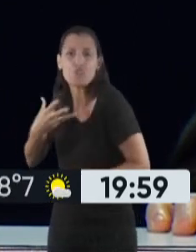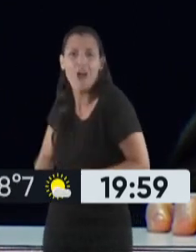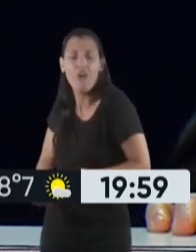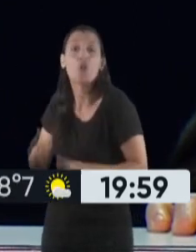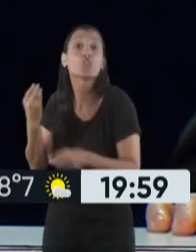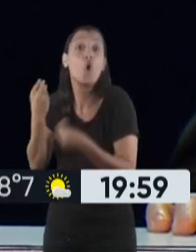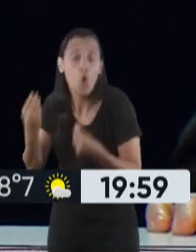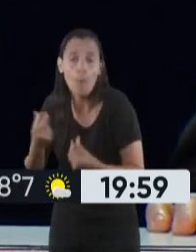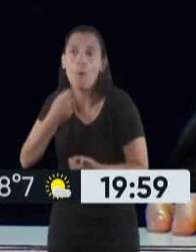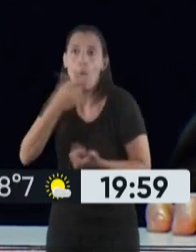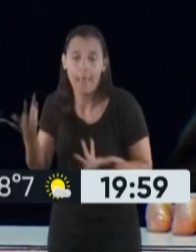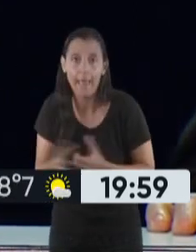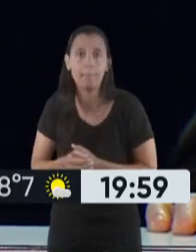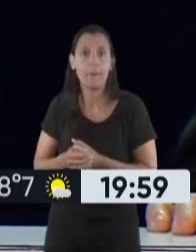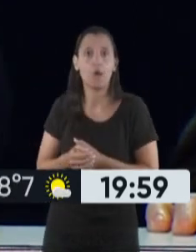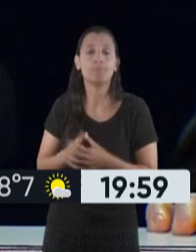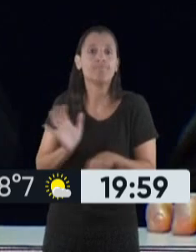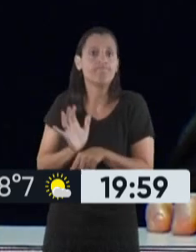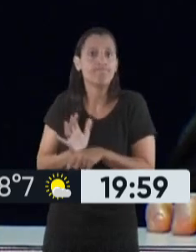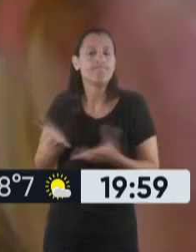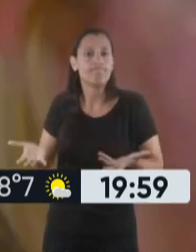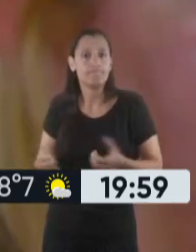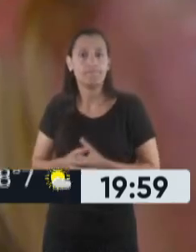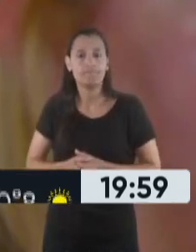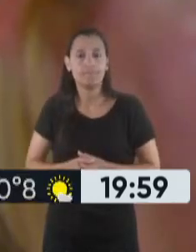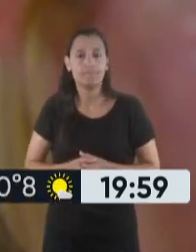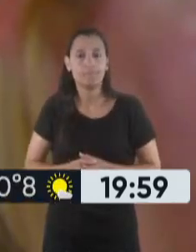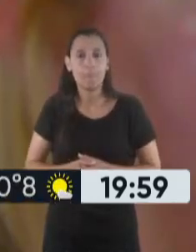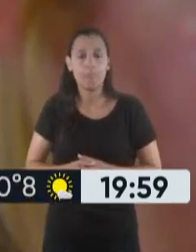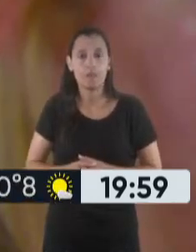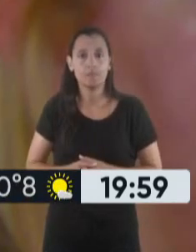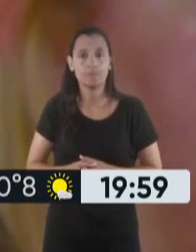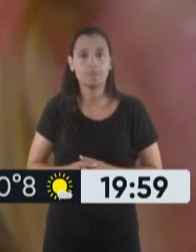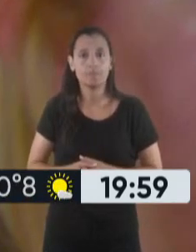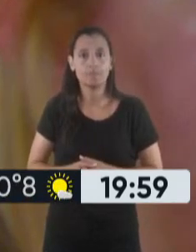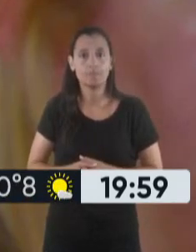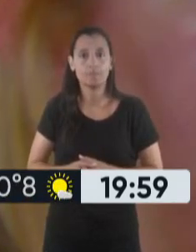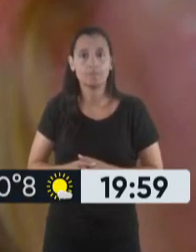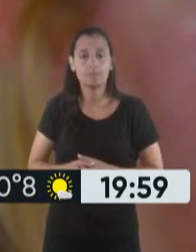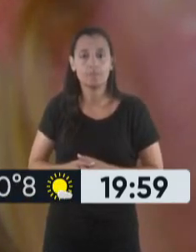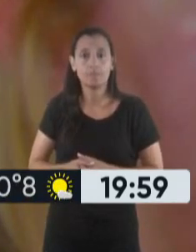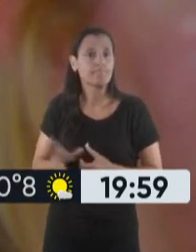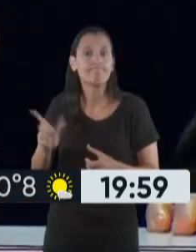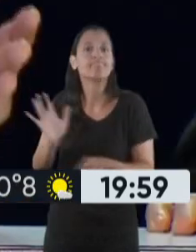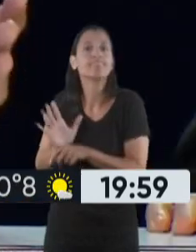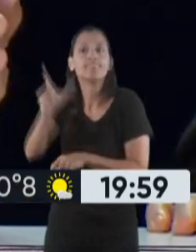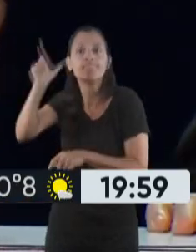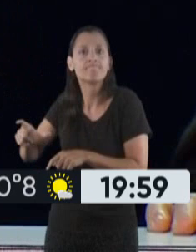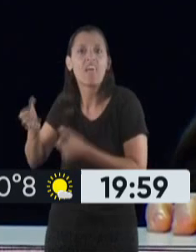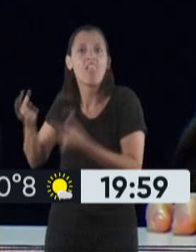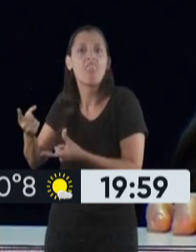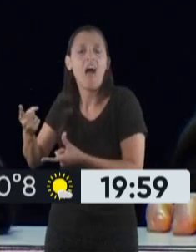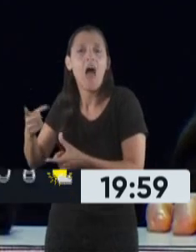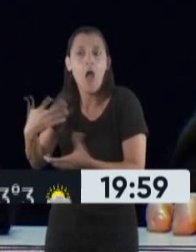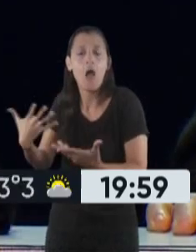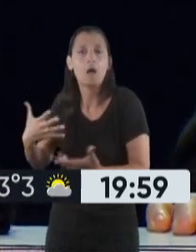iban desde perder su condición para procrear hasta morir.